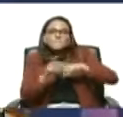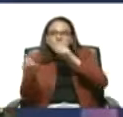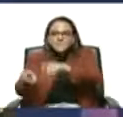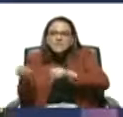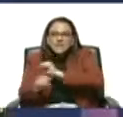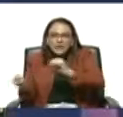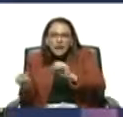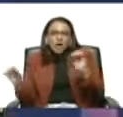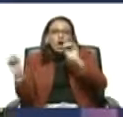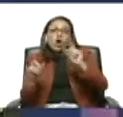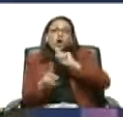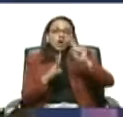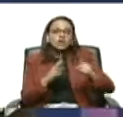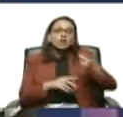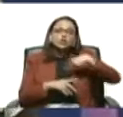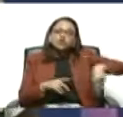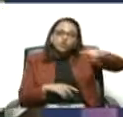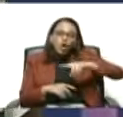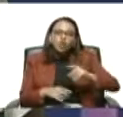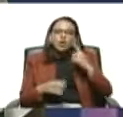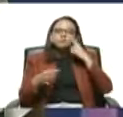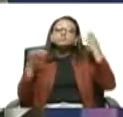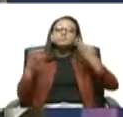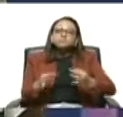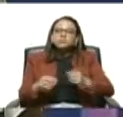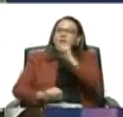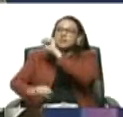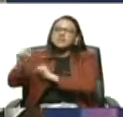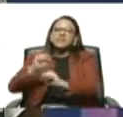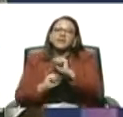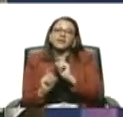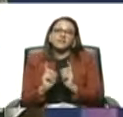los garantes de nuestra integridad territorial.